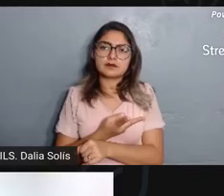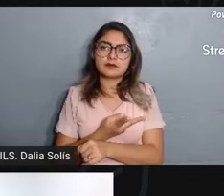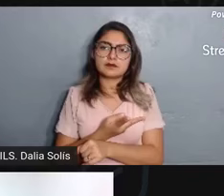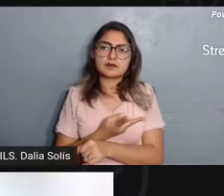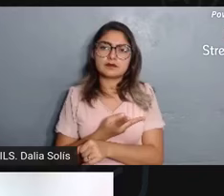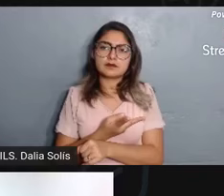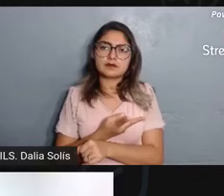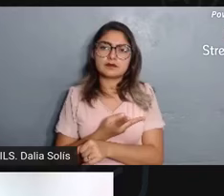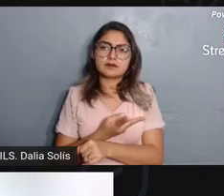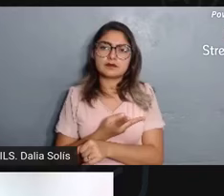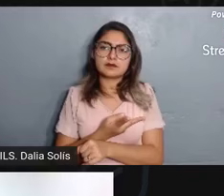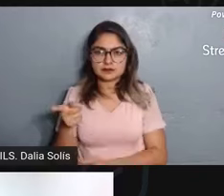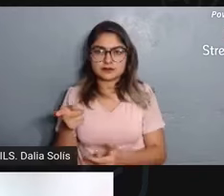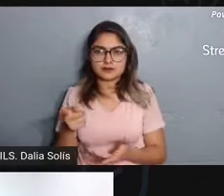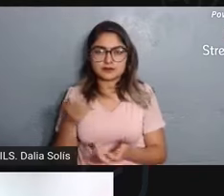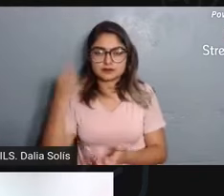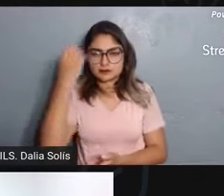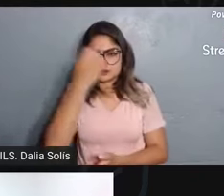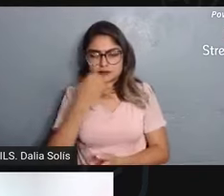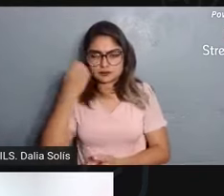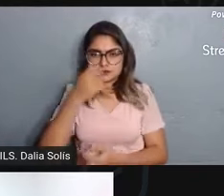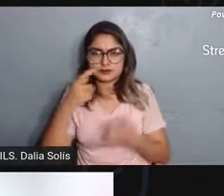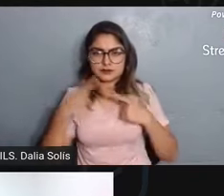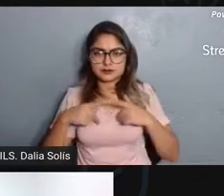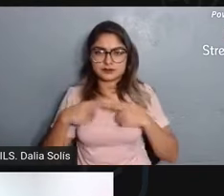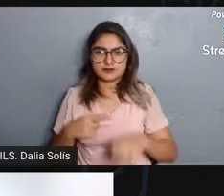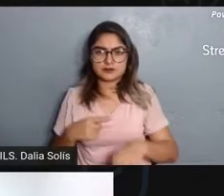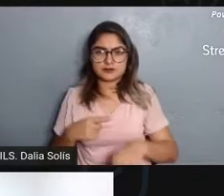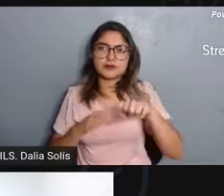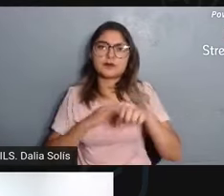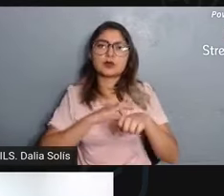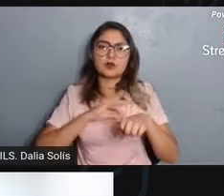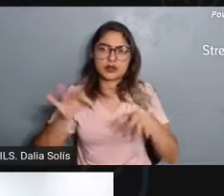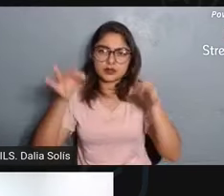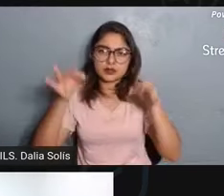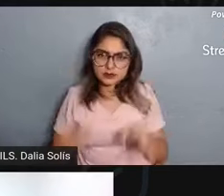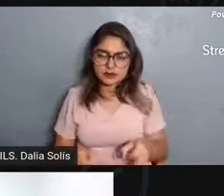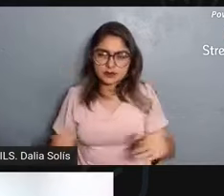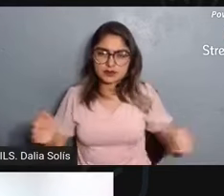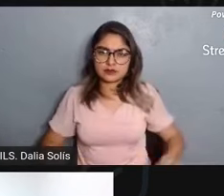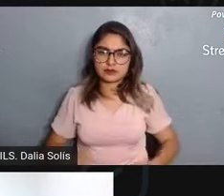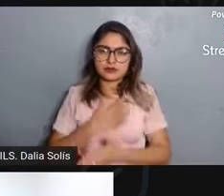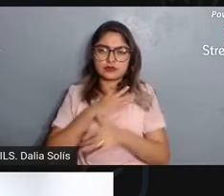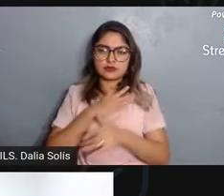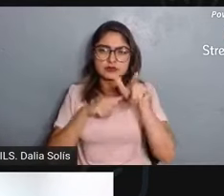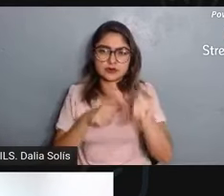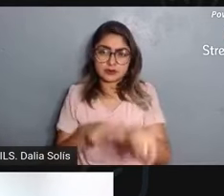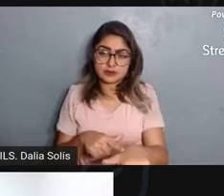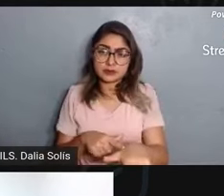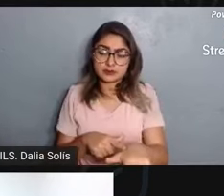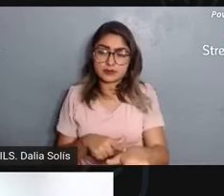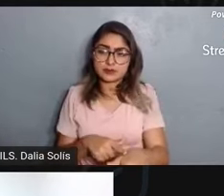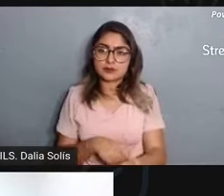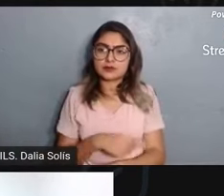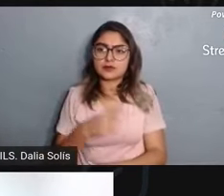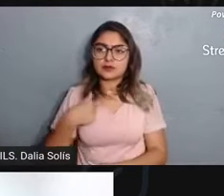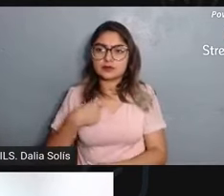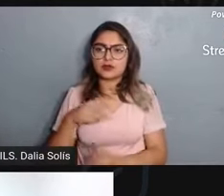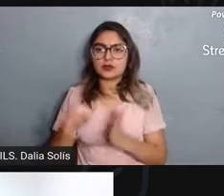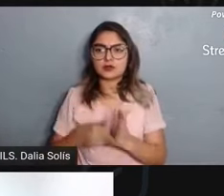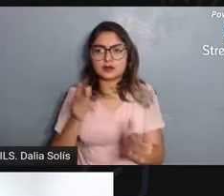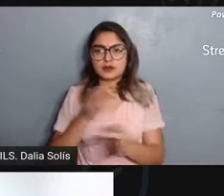de seguir disfrutando de su vida sexual. Y no, vuelvo a repetir, no necesariamente con el coito. Hay otras